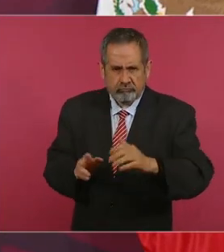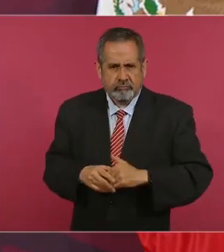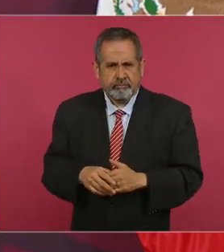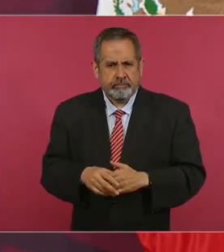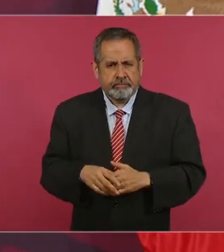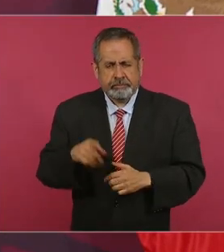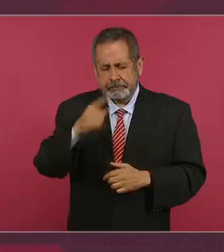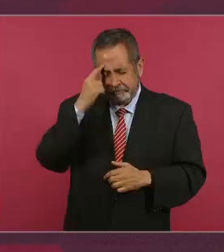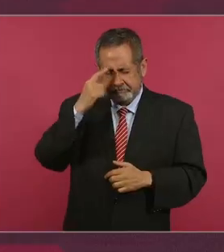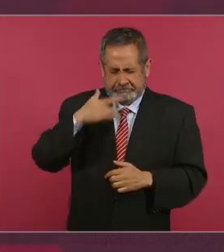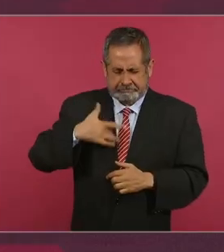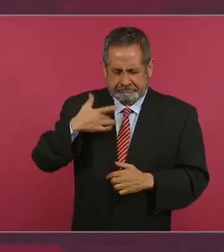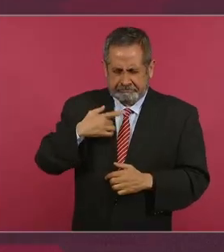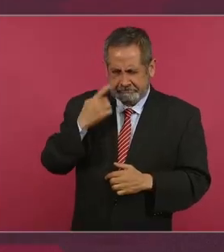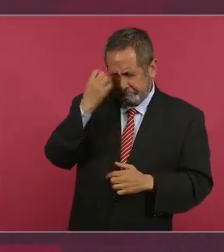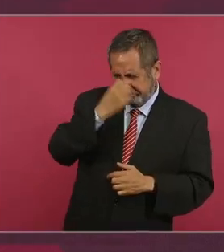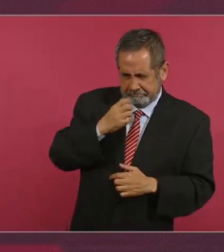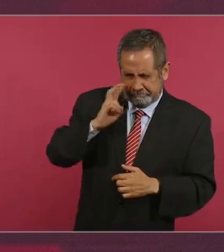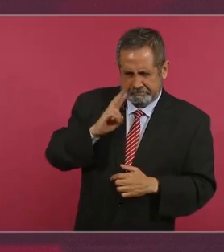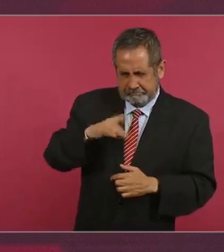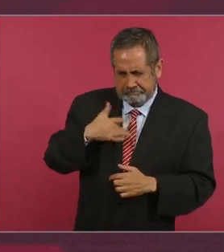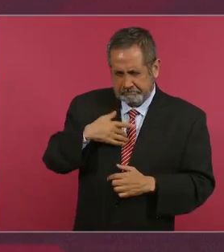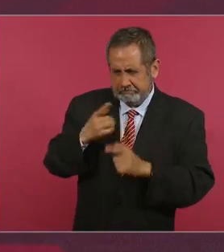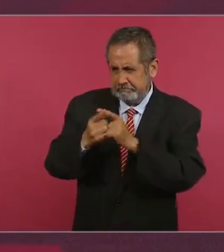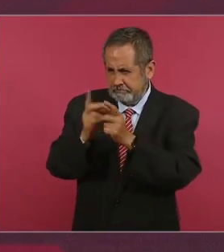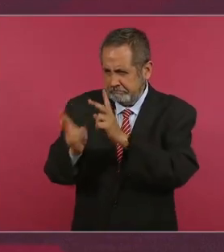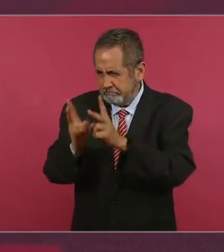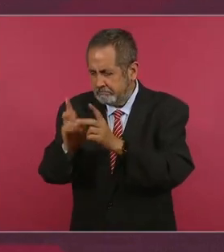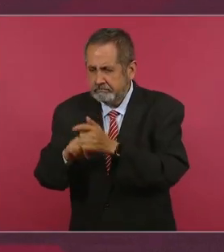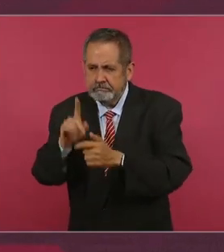Apliquen el juicio práctico y hablen con la gente.